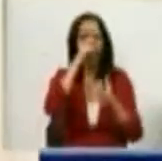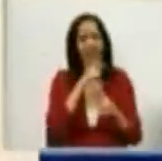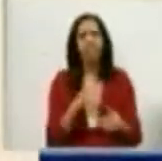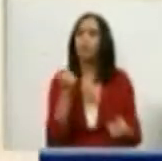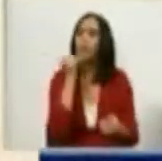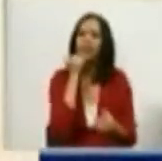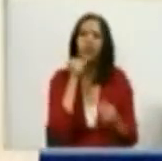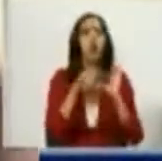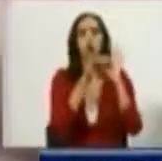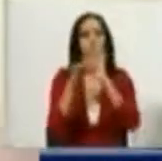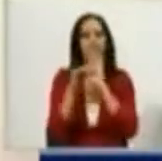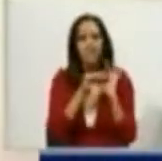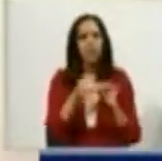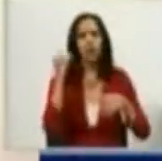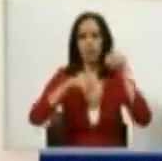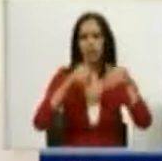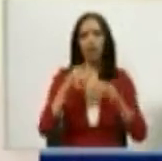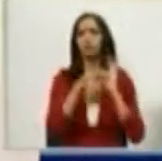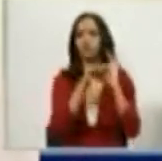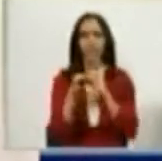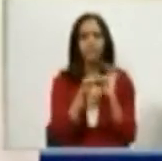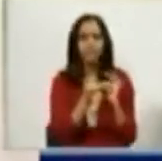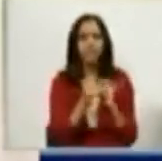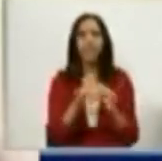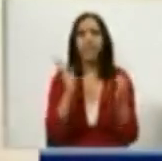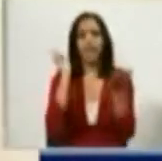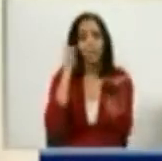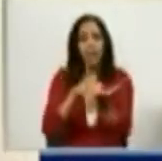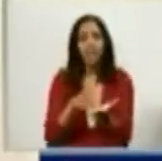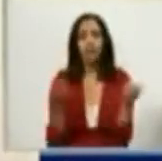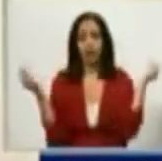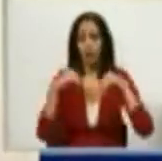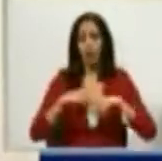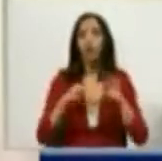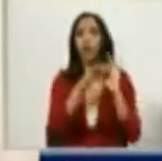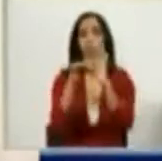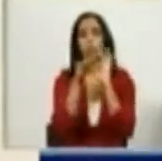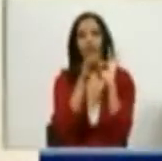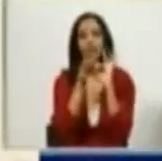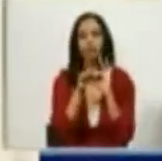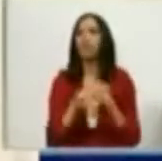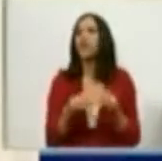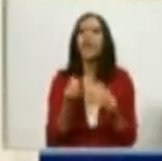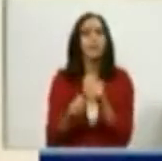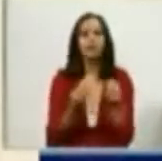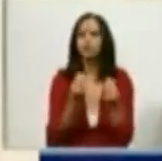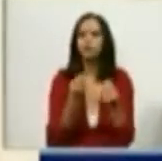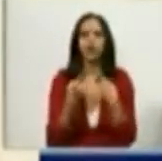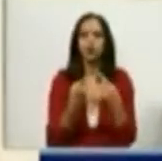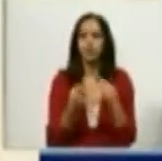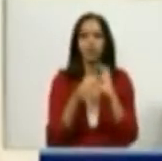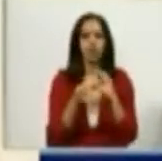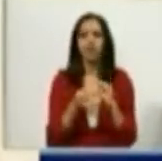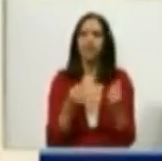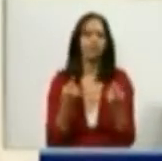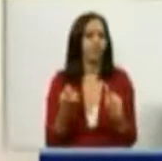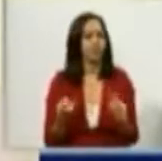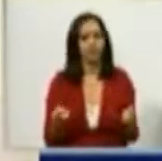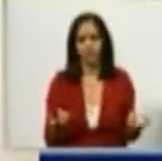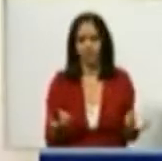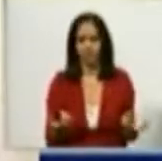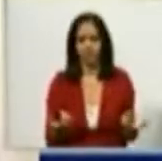Unidos hemos ido a negociaciones Unidos hemos hecho muchísimas cosas Unidos y no ha sido suficiente entonces